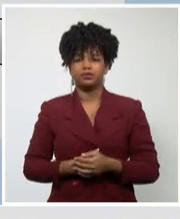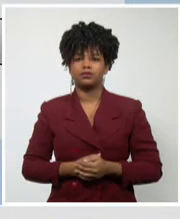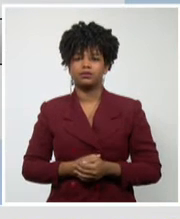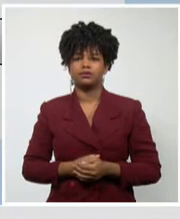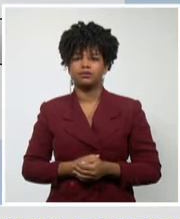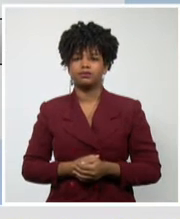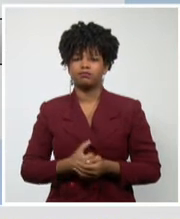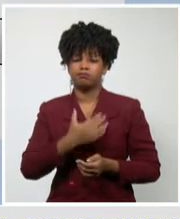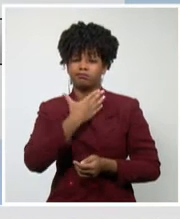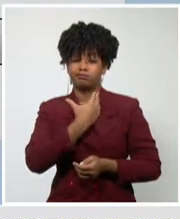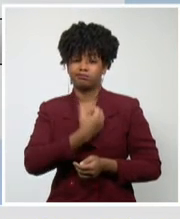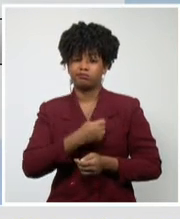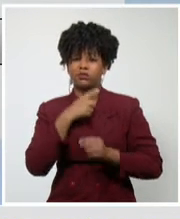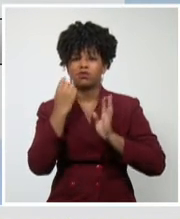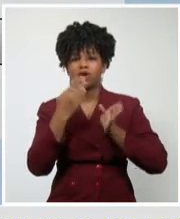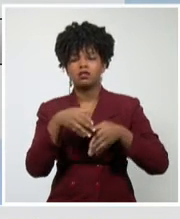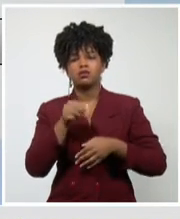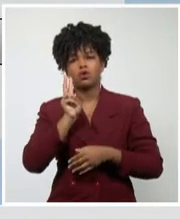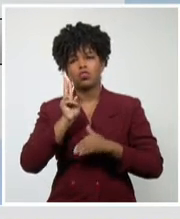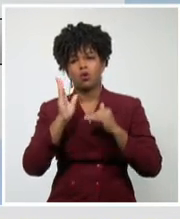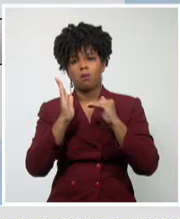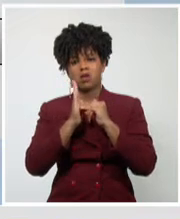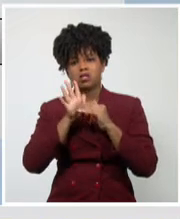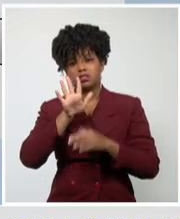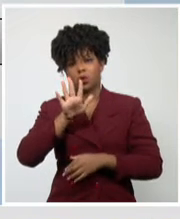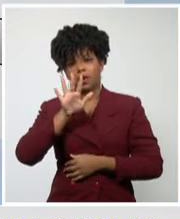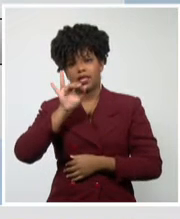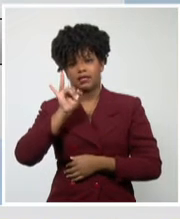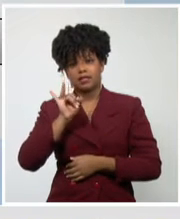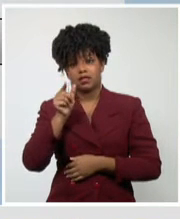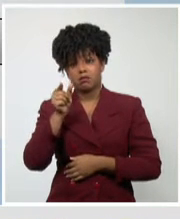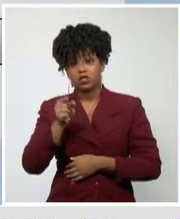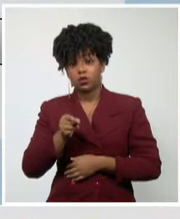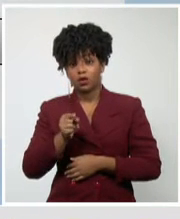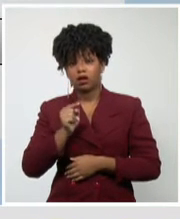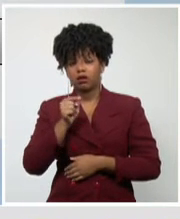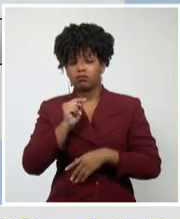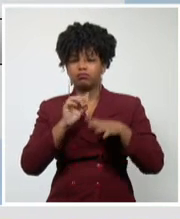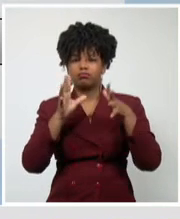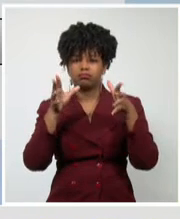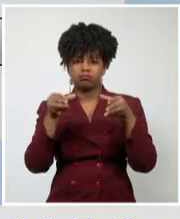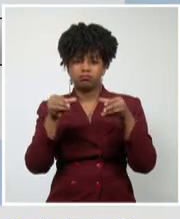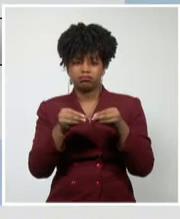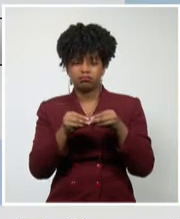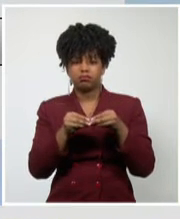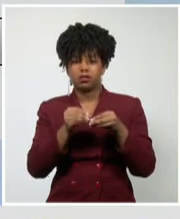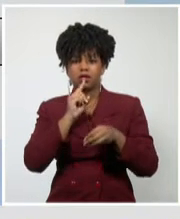Lamentablemente fallecieron 2.057 personas, con lo cual se acumulan